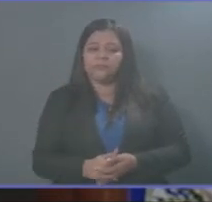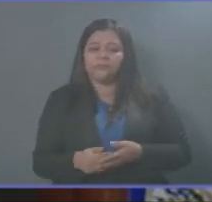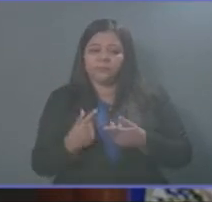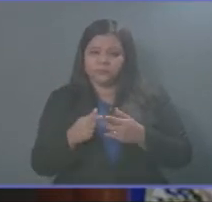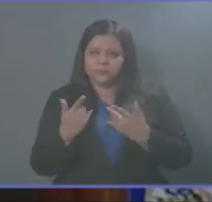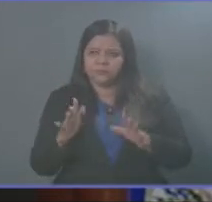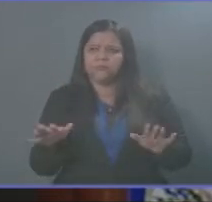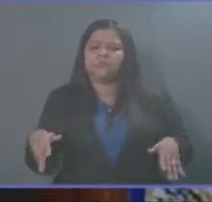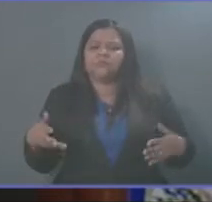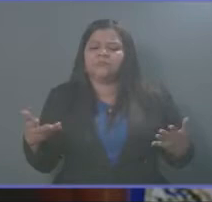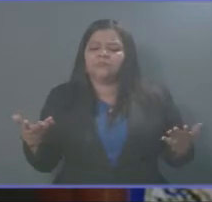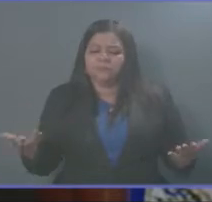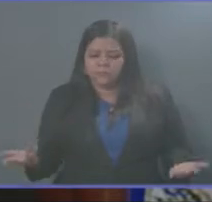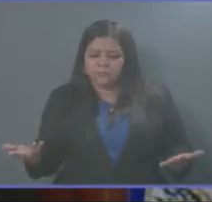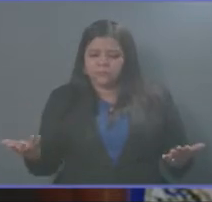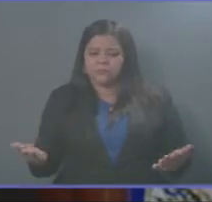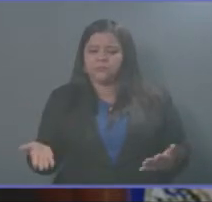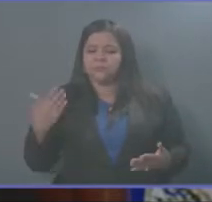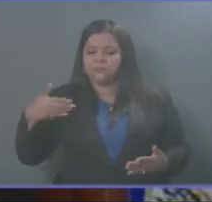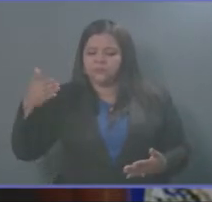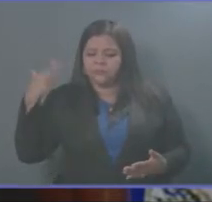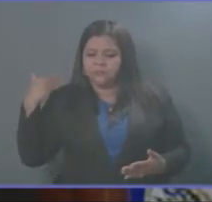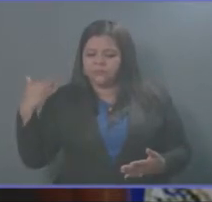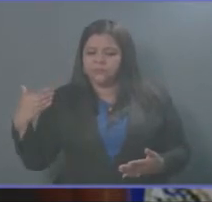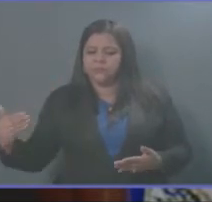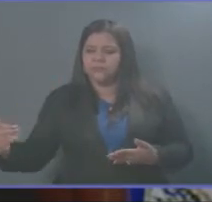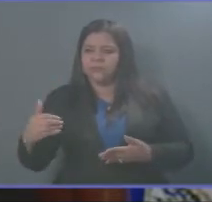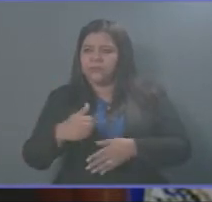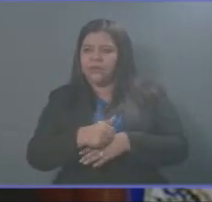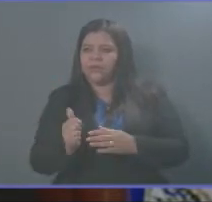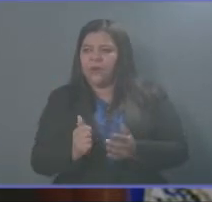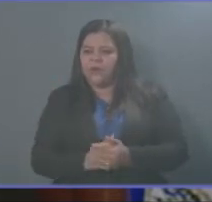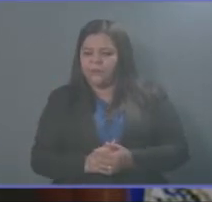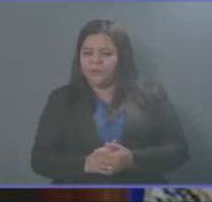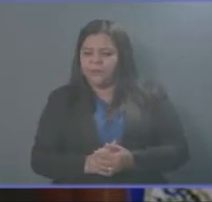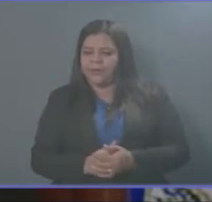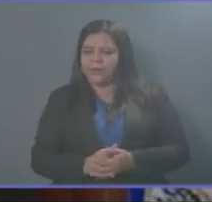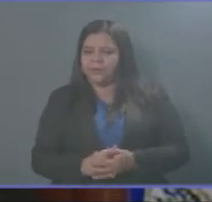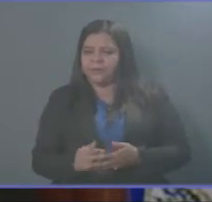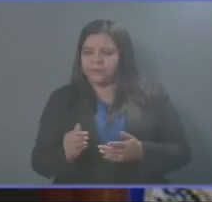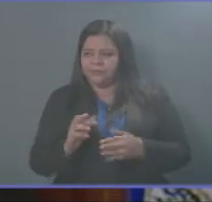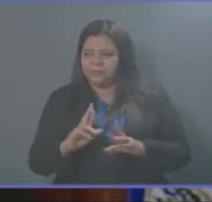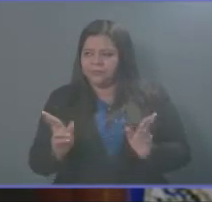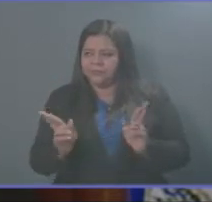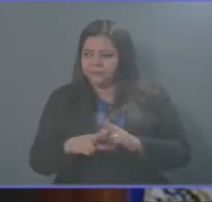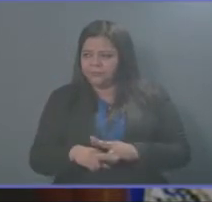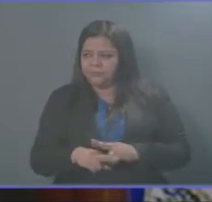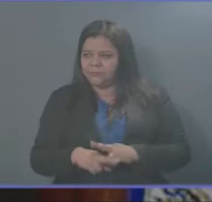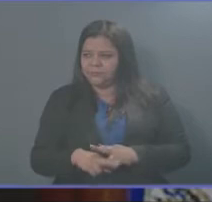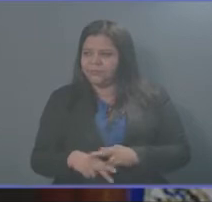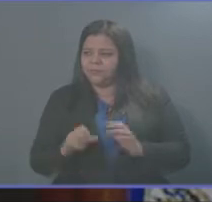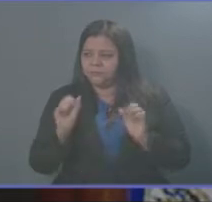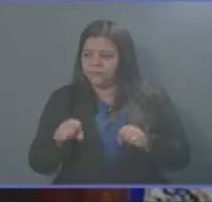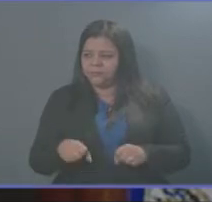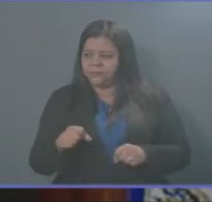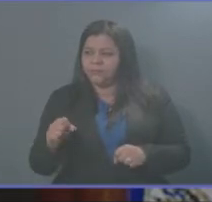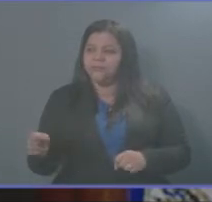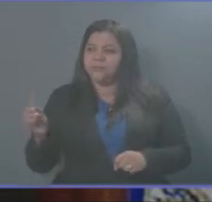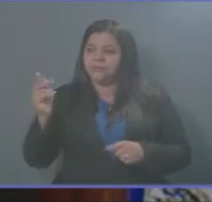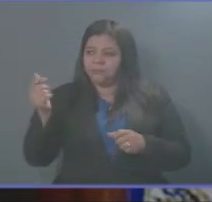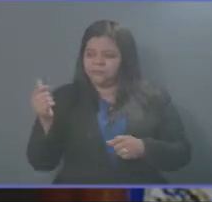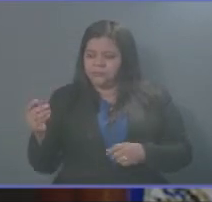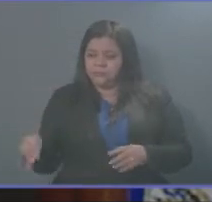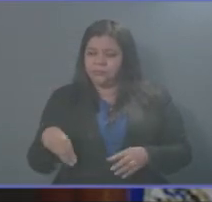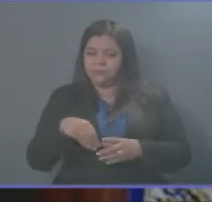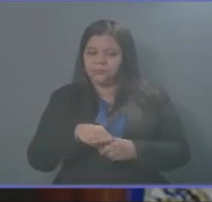ese transcurso, cuando vino aquí a la Asamblea Legislativa la reforma presupuestaria para incorporar los fondos